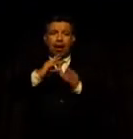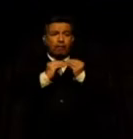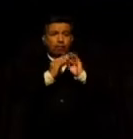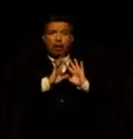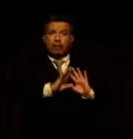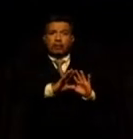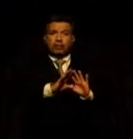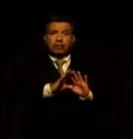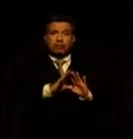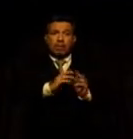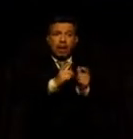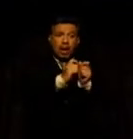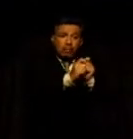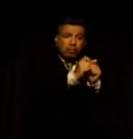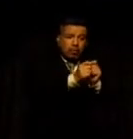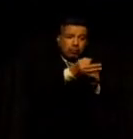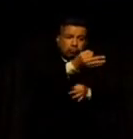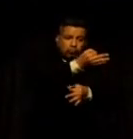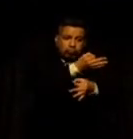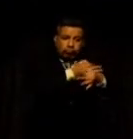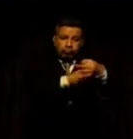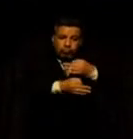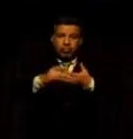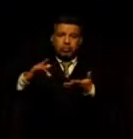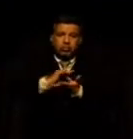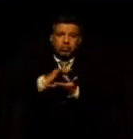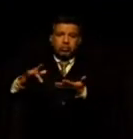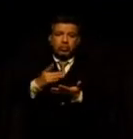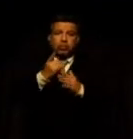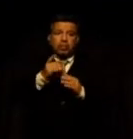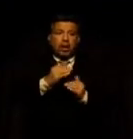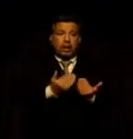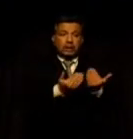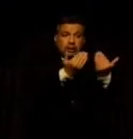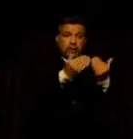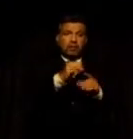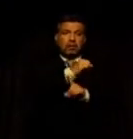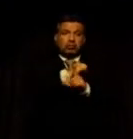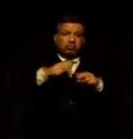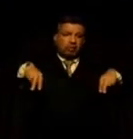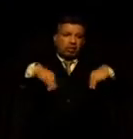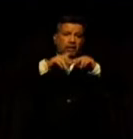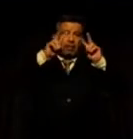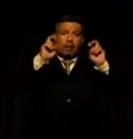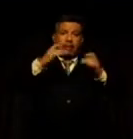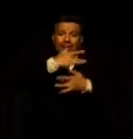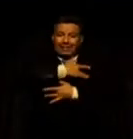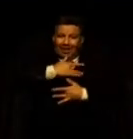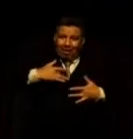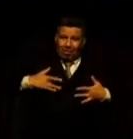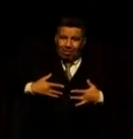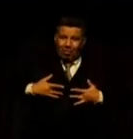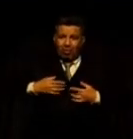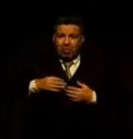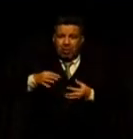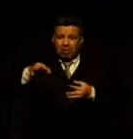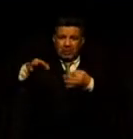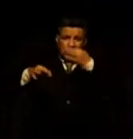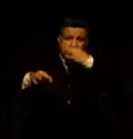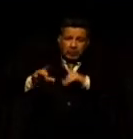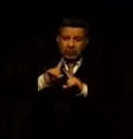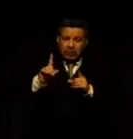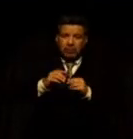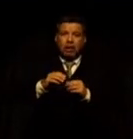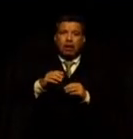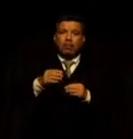sustituyendo el uso de efectivo que tiene además otras ventajas para la sociedad en términos de salud en términos también de lucha